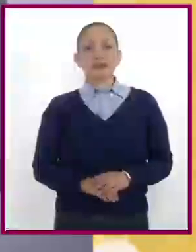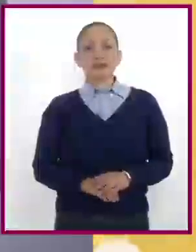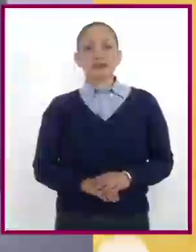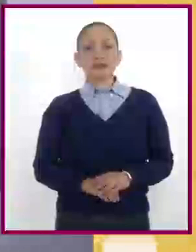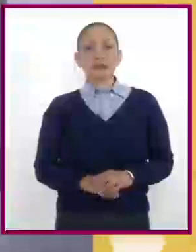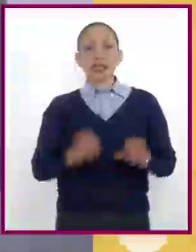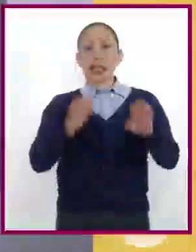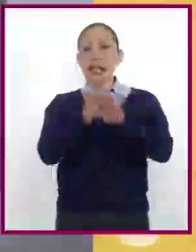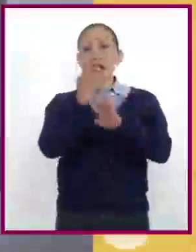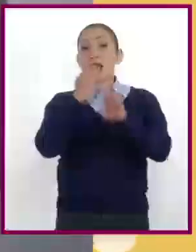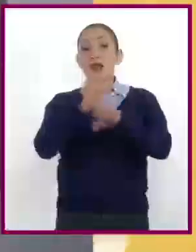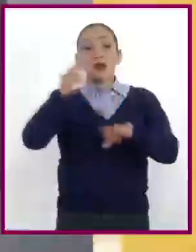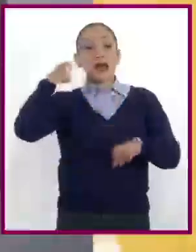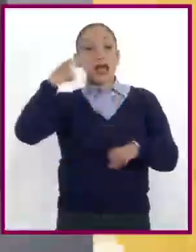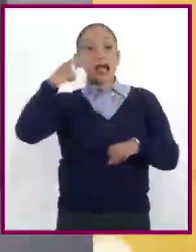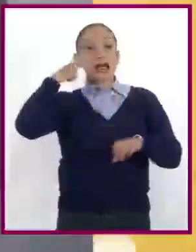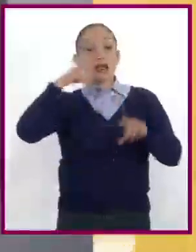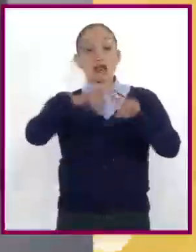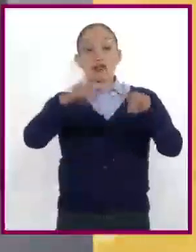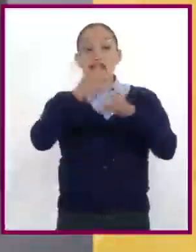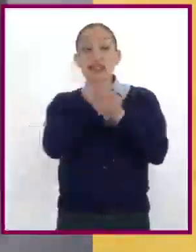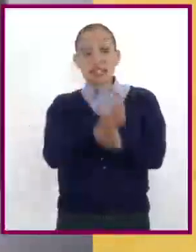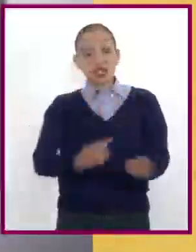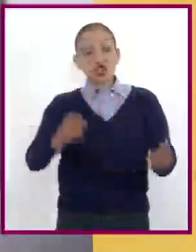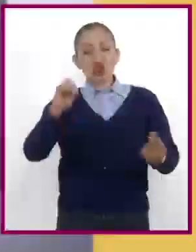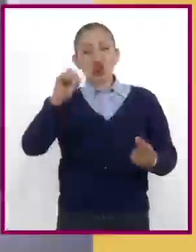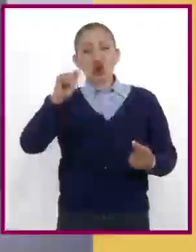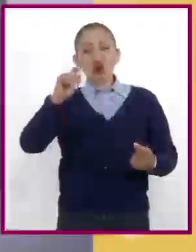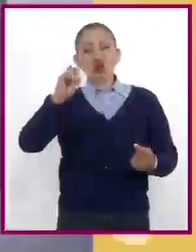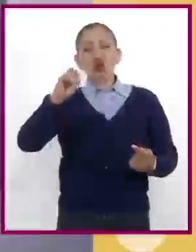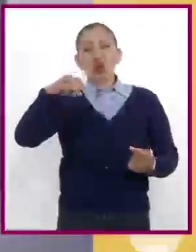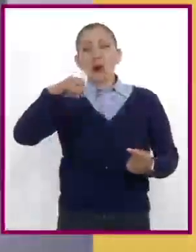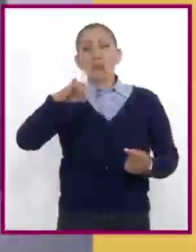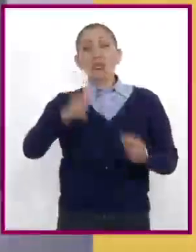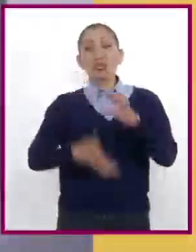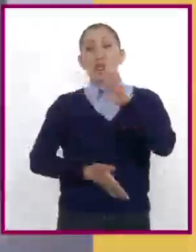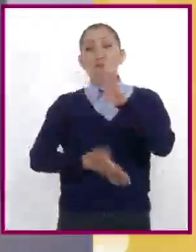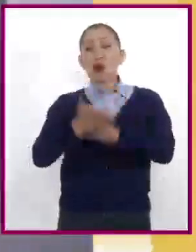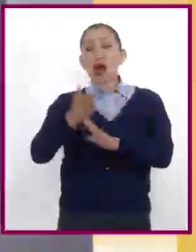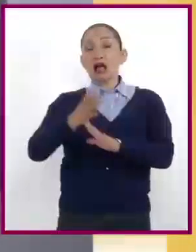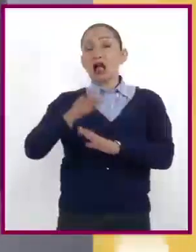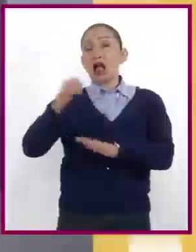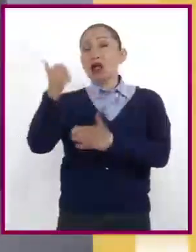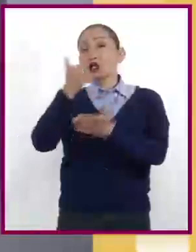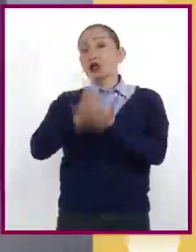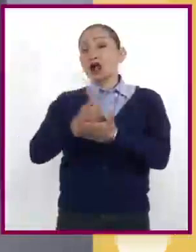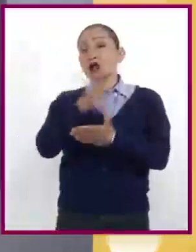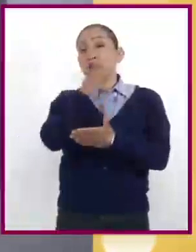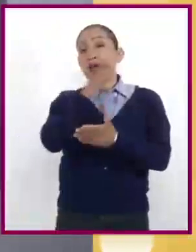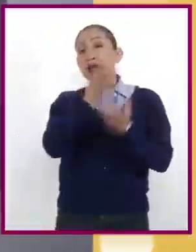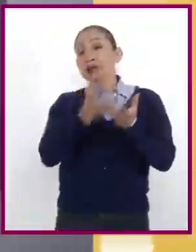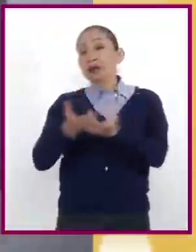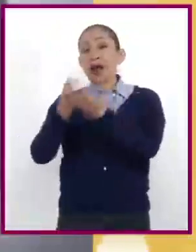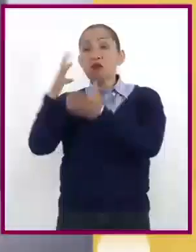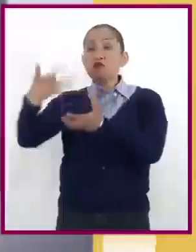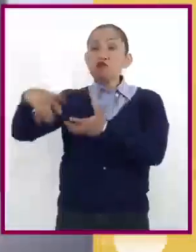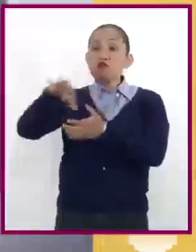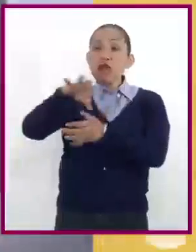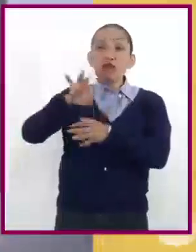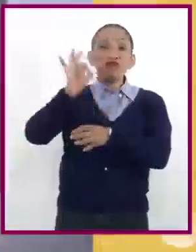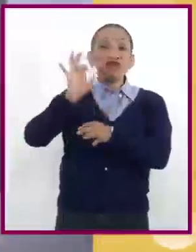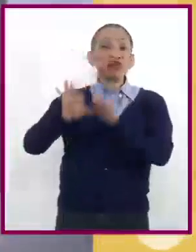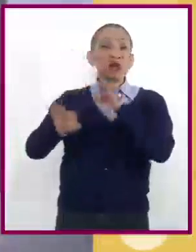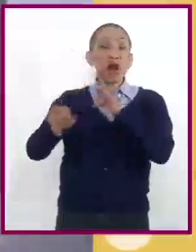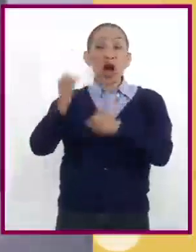En el estado de Querétaro, varios niños otomíes migran con sus padres a la ciudad en busca de trabajo. Algunos